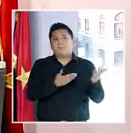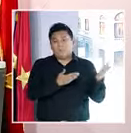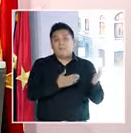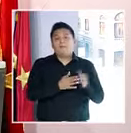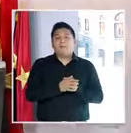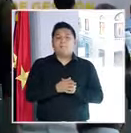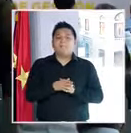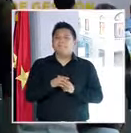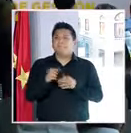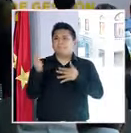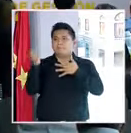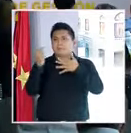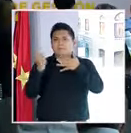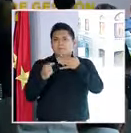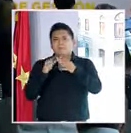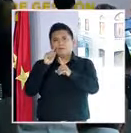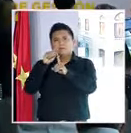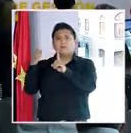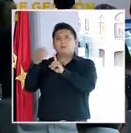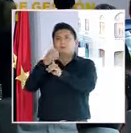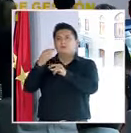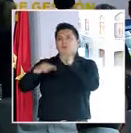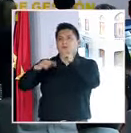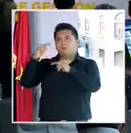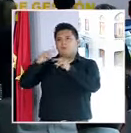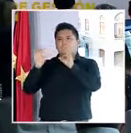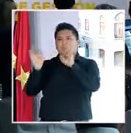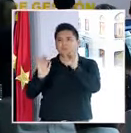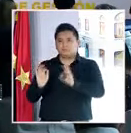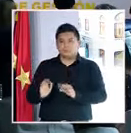principales logros en materia de infraestructura.